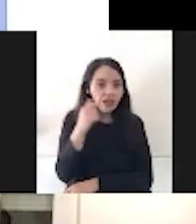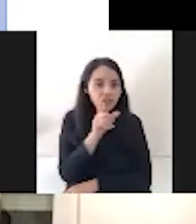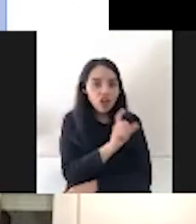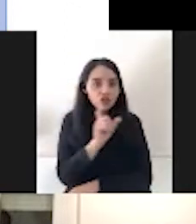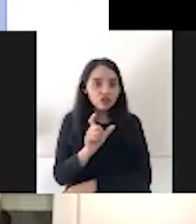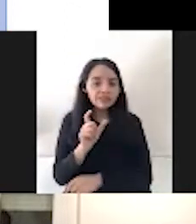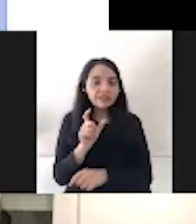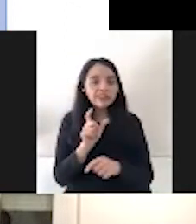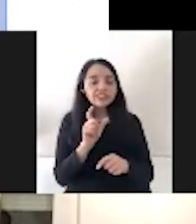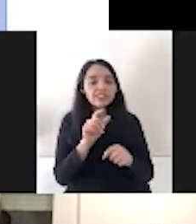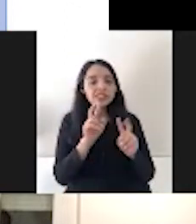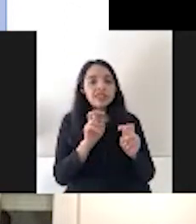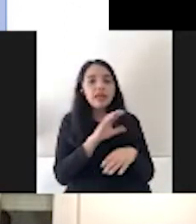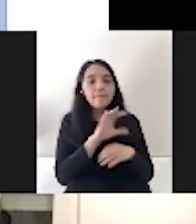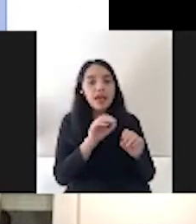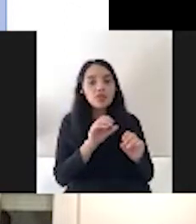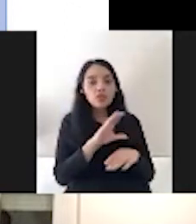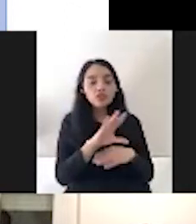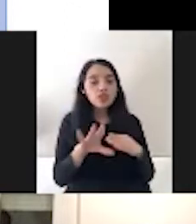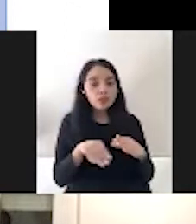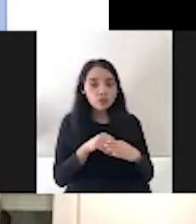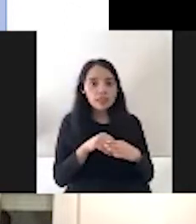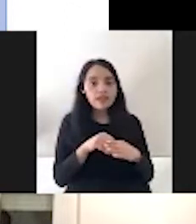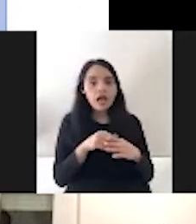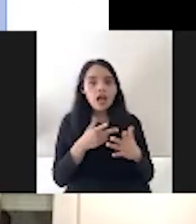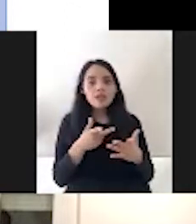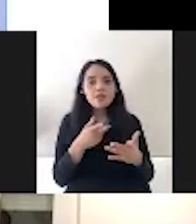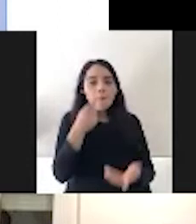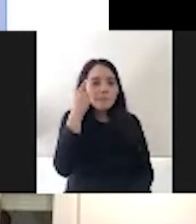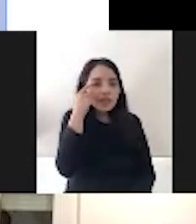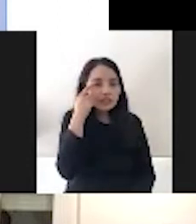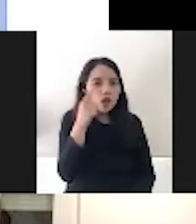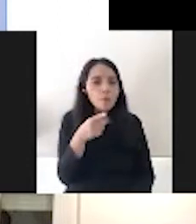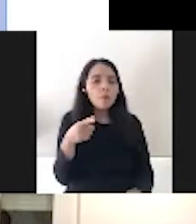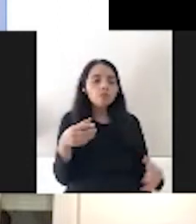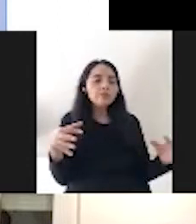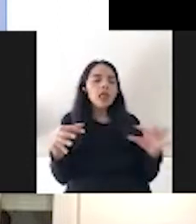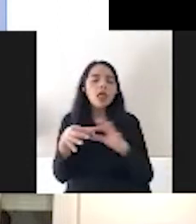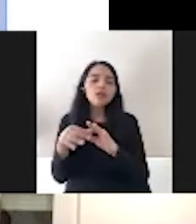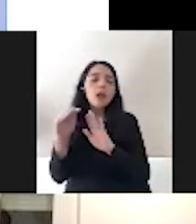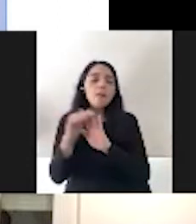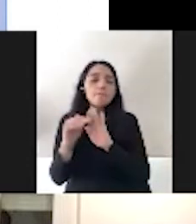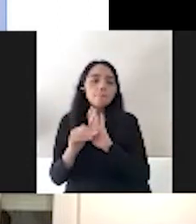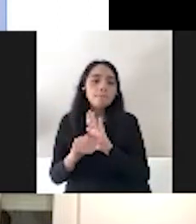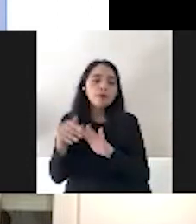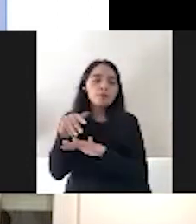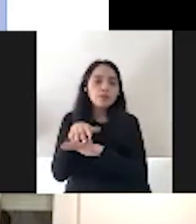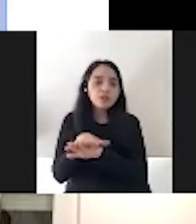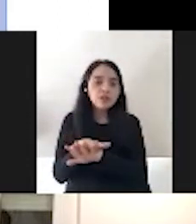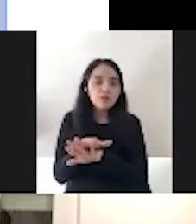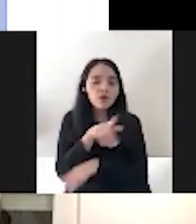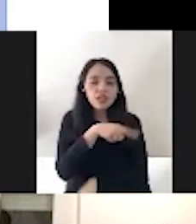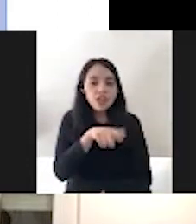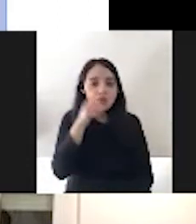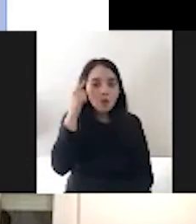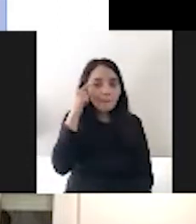inclusiva. En general, los siguen asociando al programa de integración, al modelo de integración. Piensa que el decreto 83 se